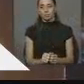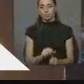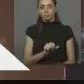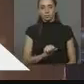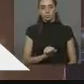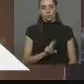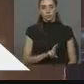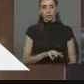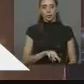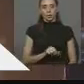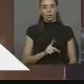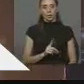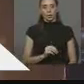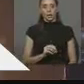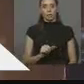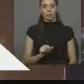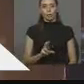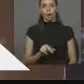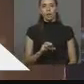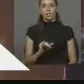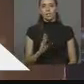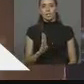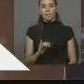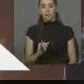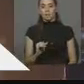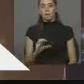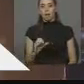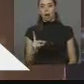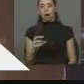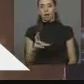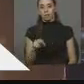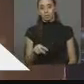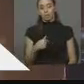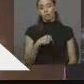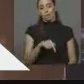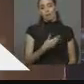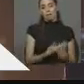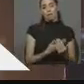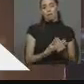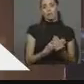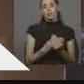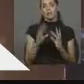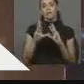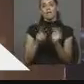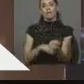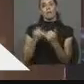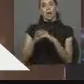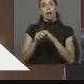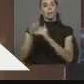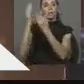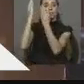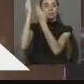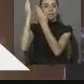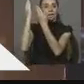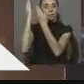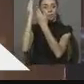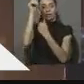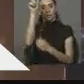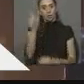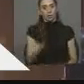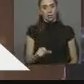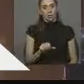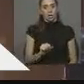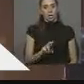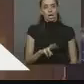Armando Arancibia Calderón. Aprovecho de saludar a los familiares y amigos de Armando Arancibia